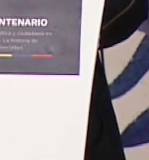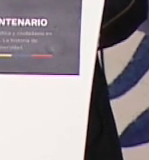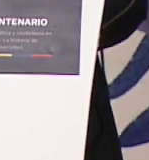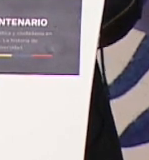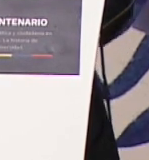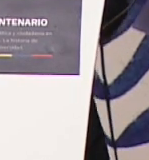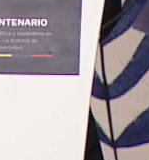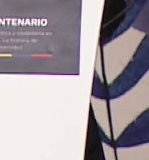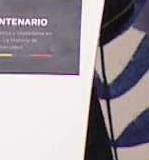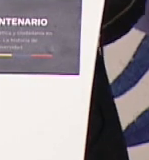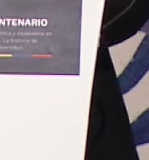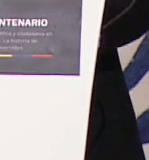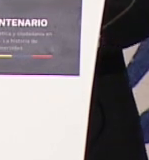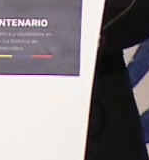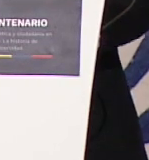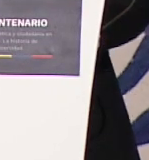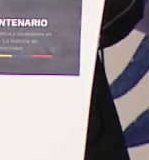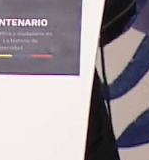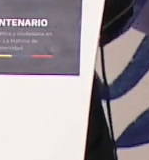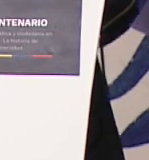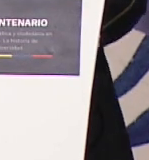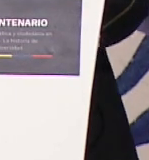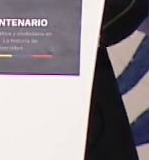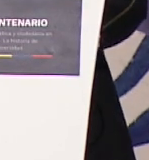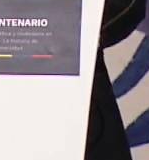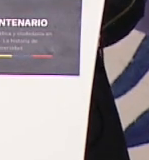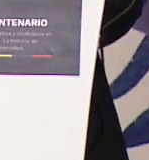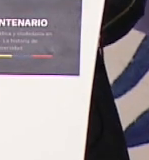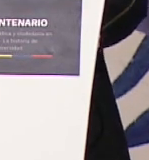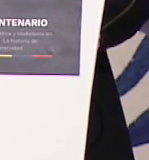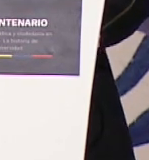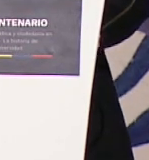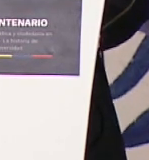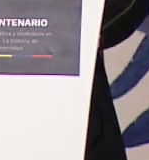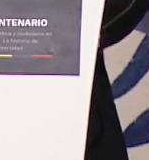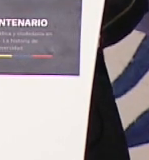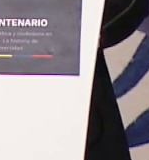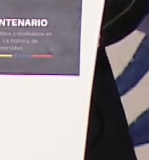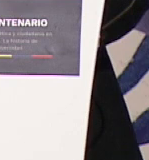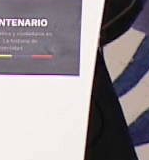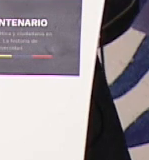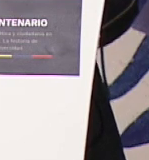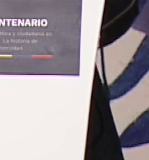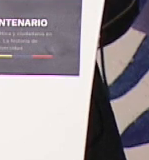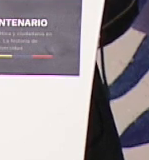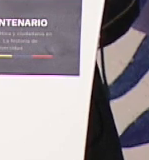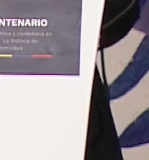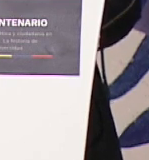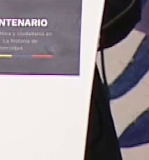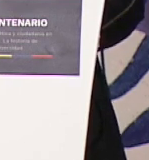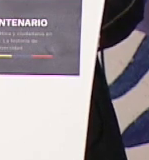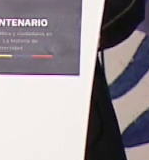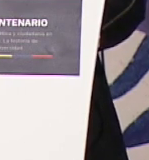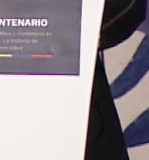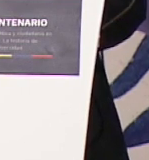del municipio de Neiva, con docentes de primaria y secundaria a través de los diplomados en pedagogía, currículos alternativos para el